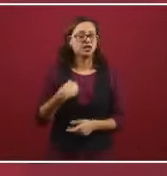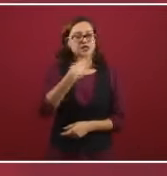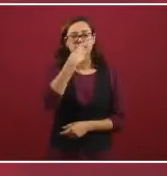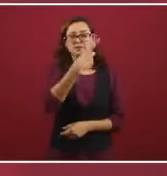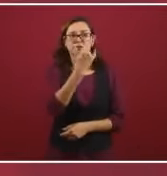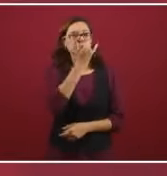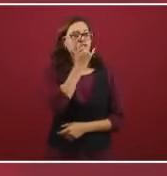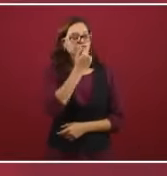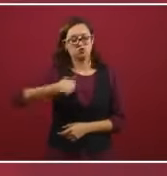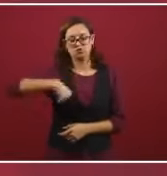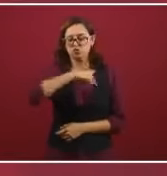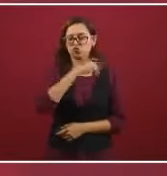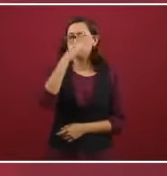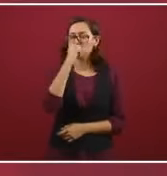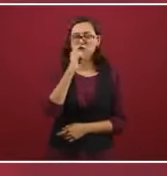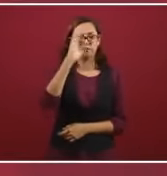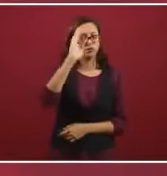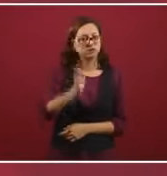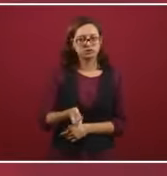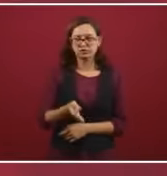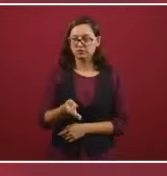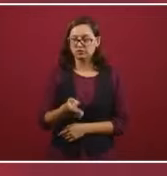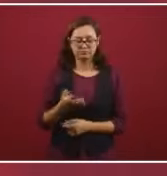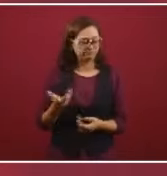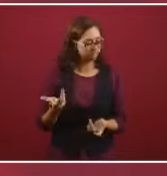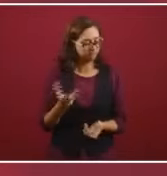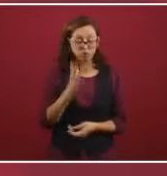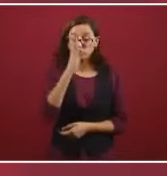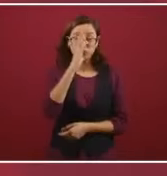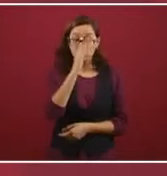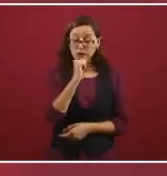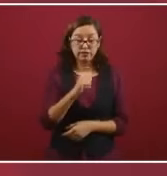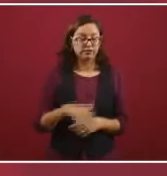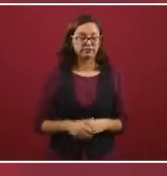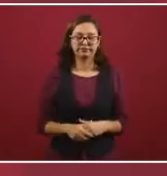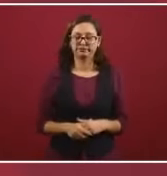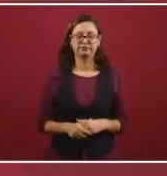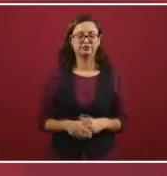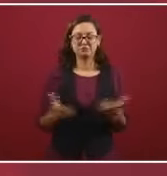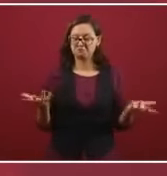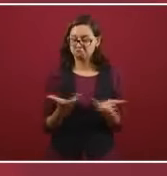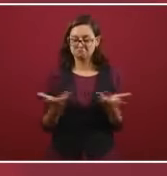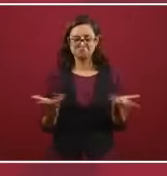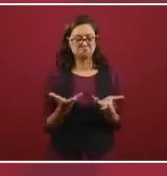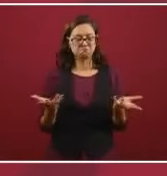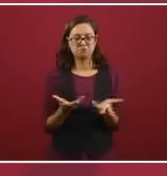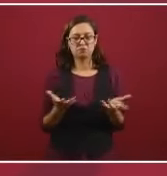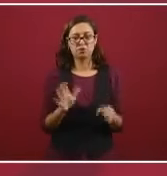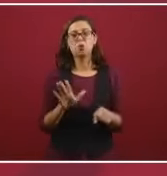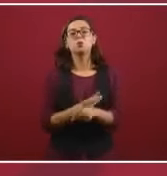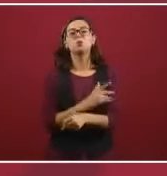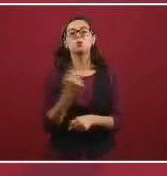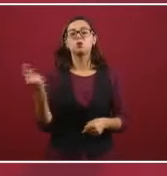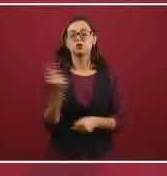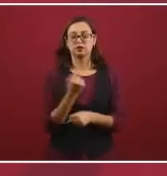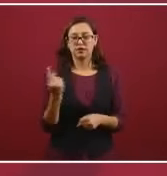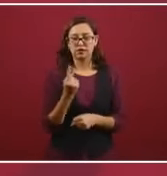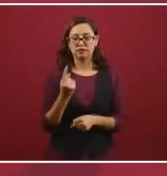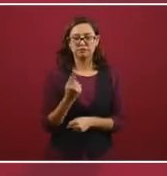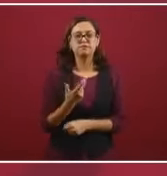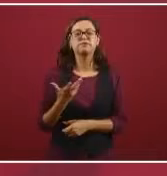para nuestro país. No lo vamos a hacer. El argumento nuestro fue, hay una